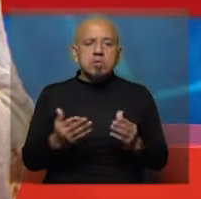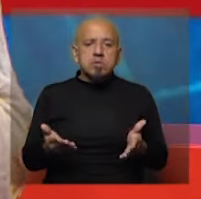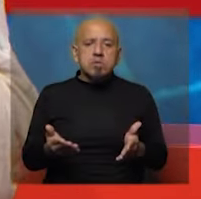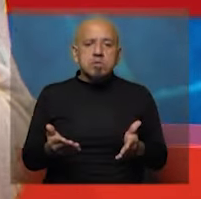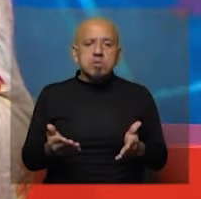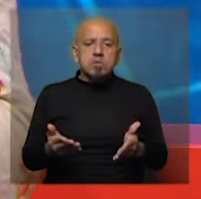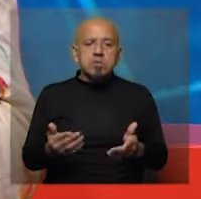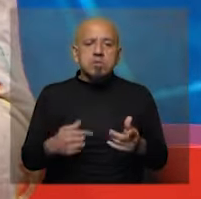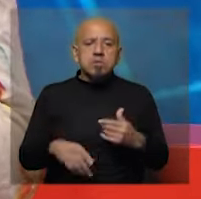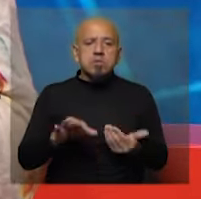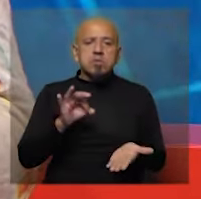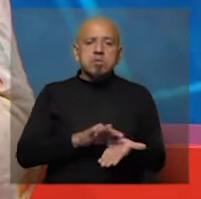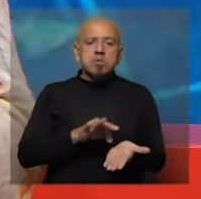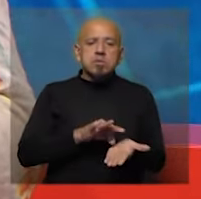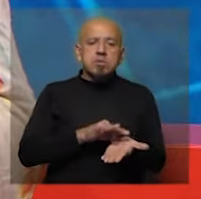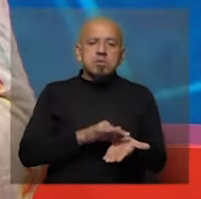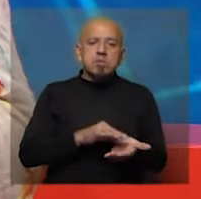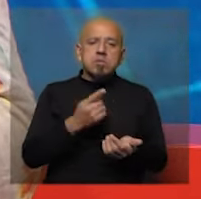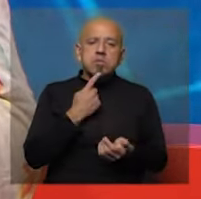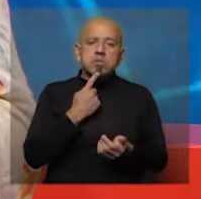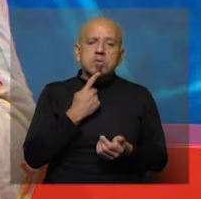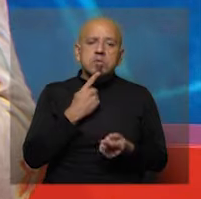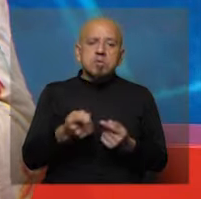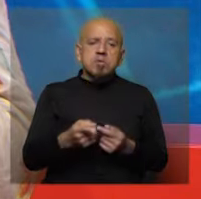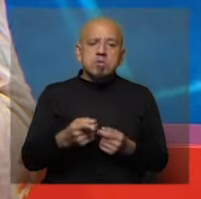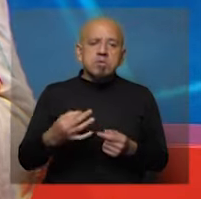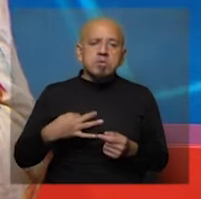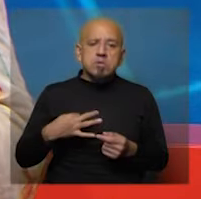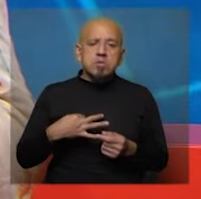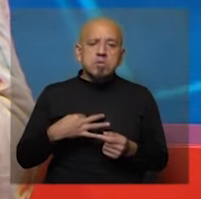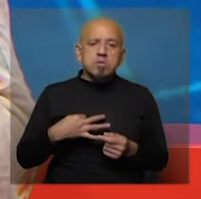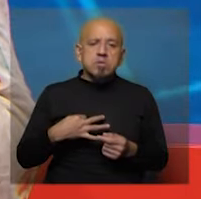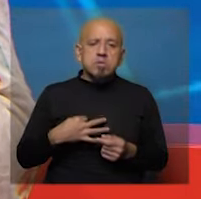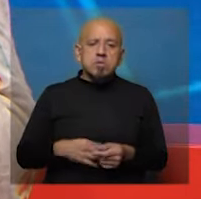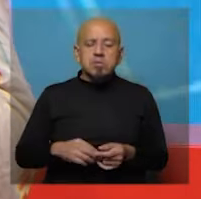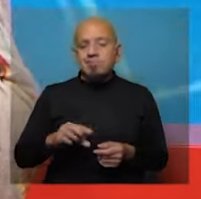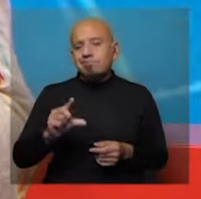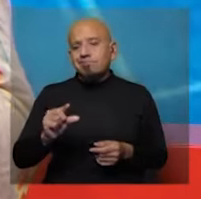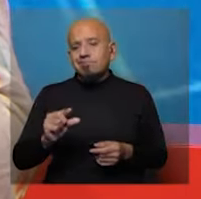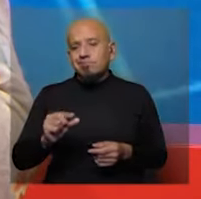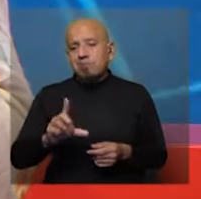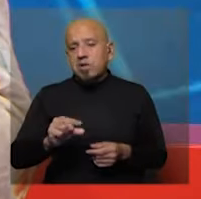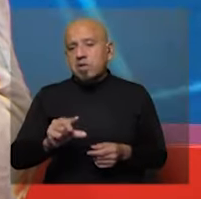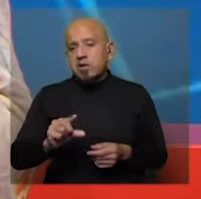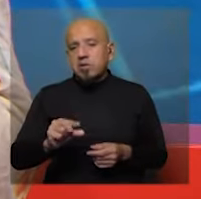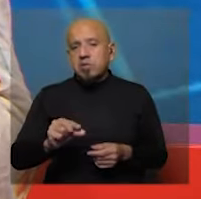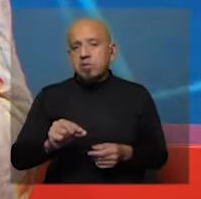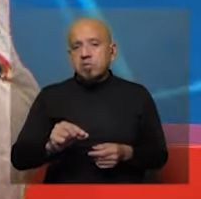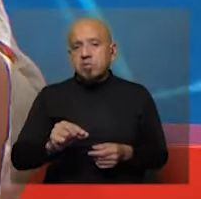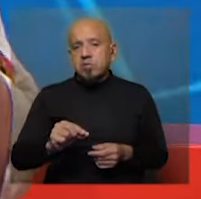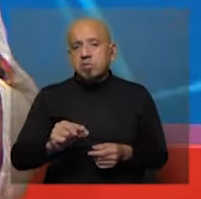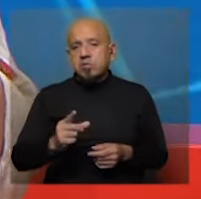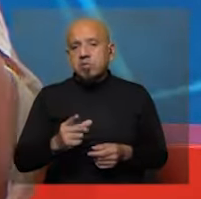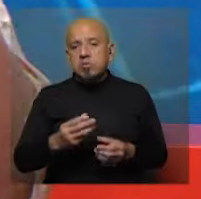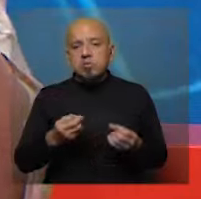que el sistema político cree que hay que destinar para salvarnos la vida es Migajas Y esto es redol oroso